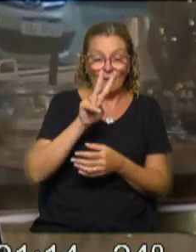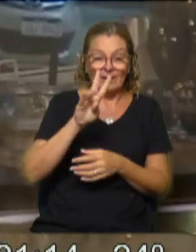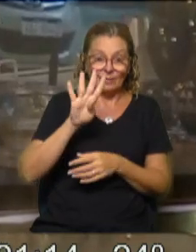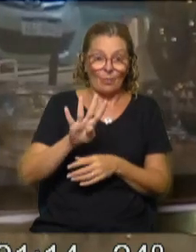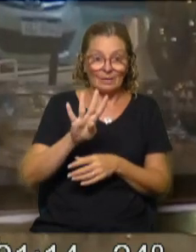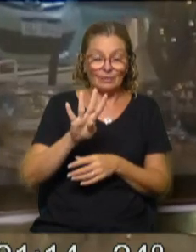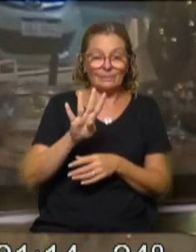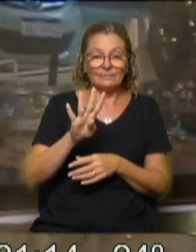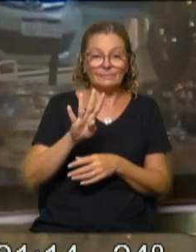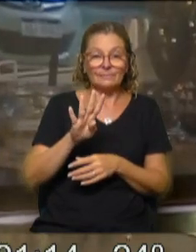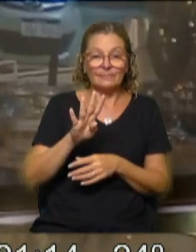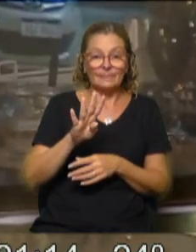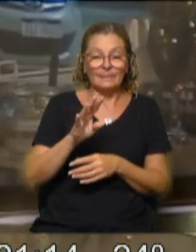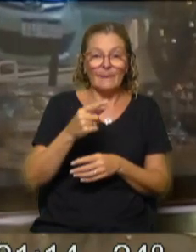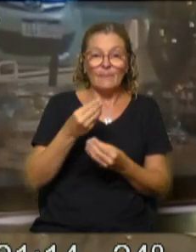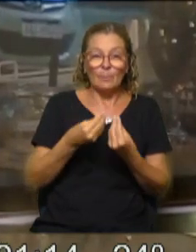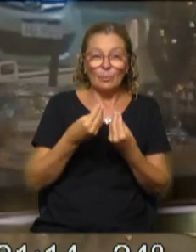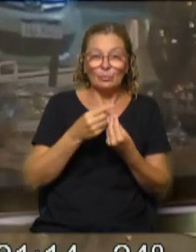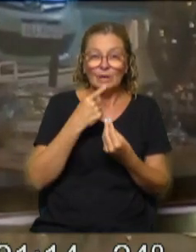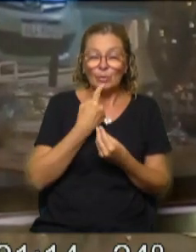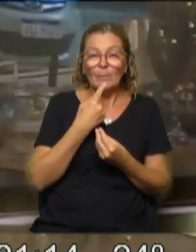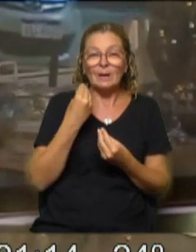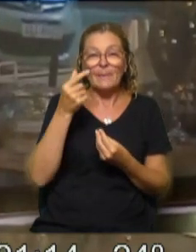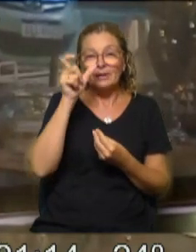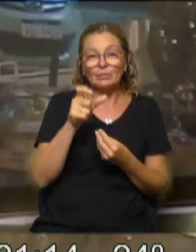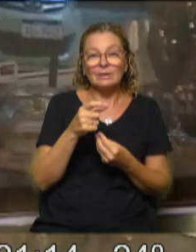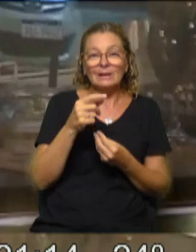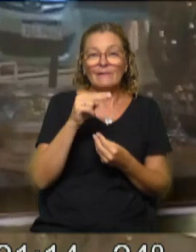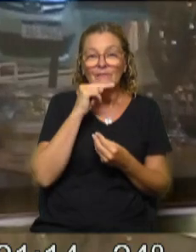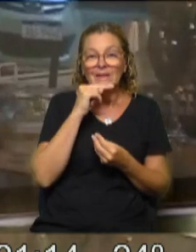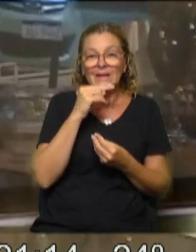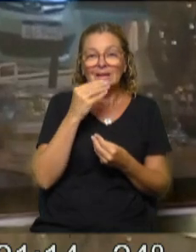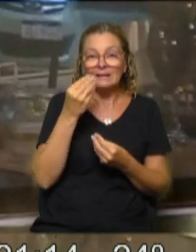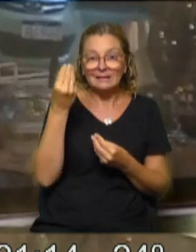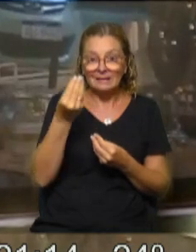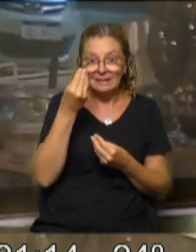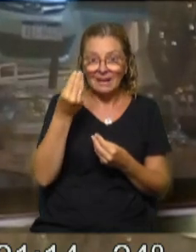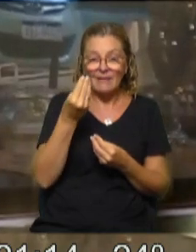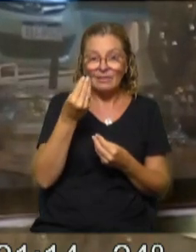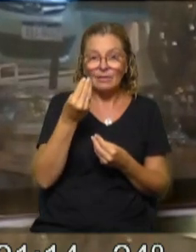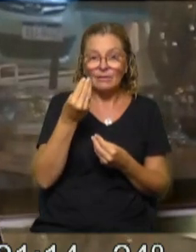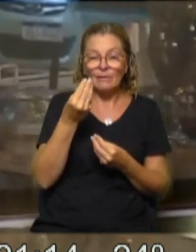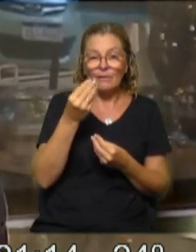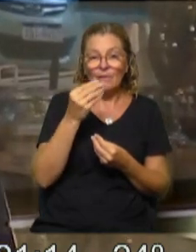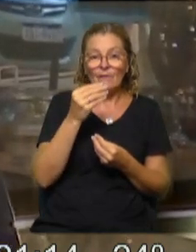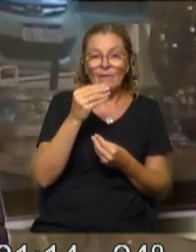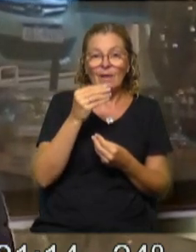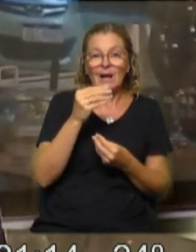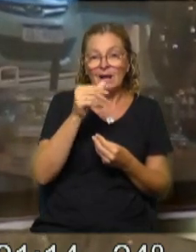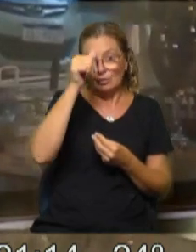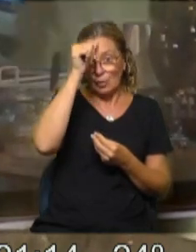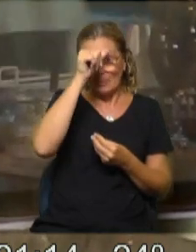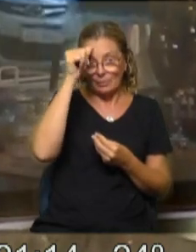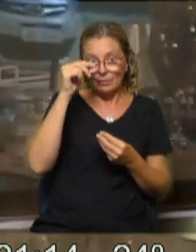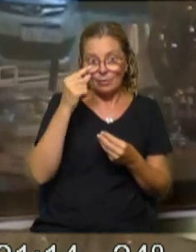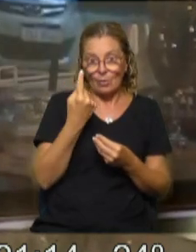24. Del sábado, hay muchas dudas porque mucha gente pregunta, ¿cuándo va a ser? Si es el viernes. Bueno, es del sábado para el domingo en la noche. ¿Es un minuto